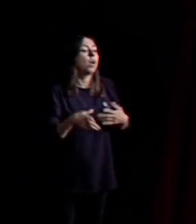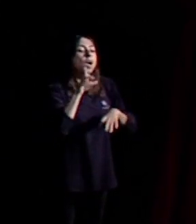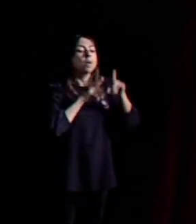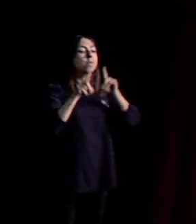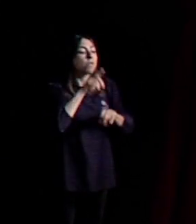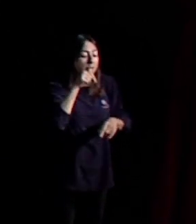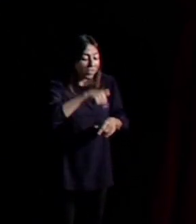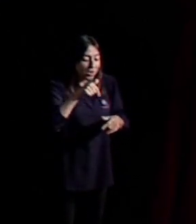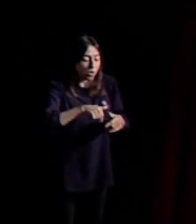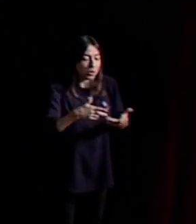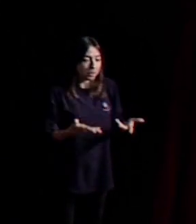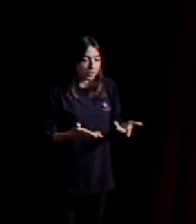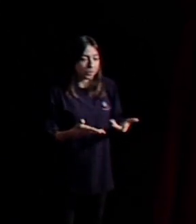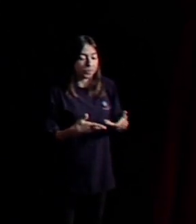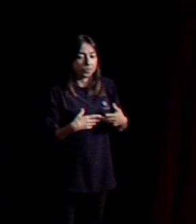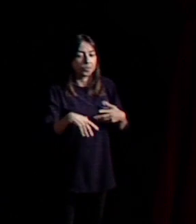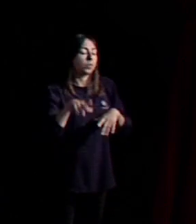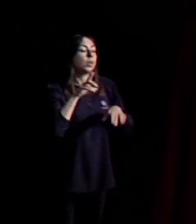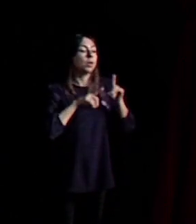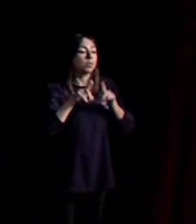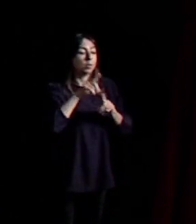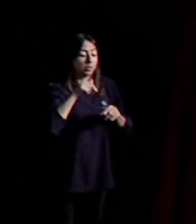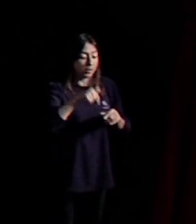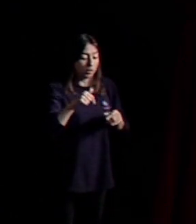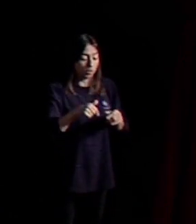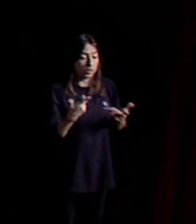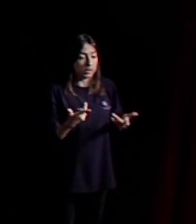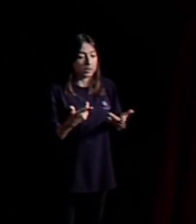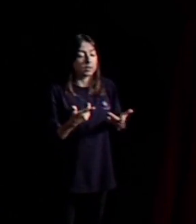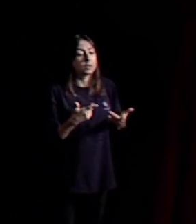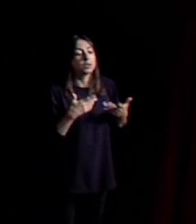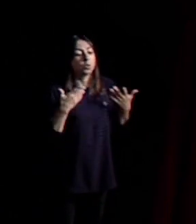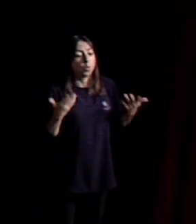de hoy? ¿Cuál es el problema de hoy y al que va a venir todo esto?